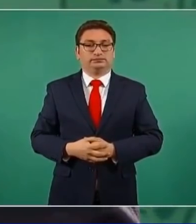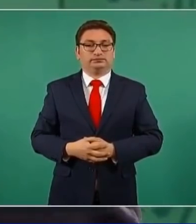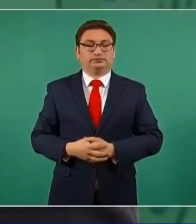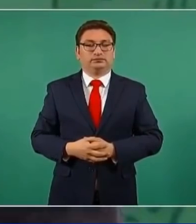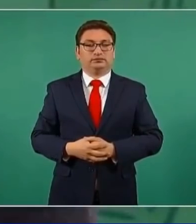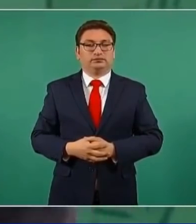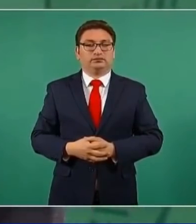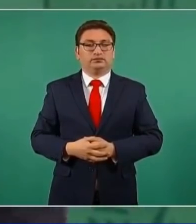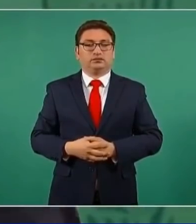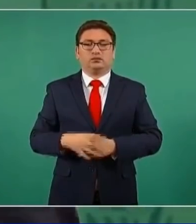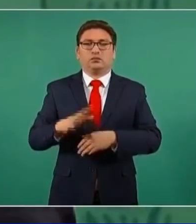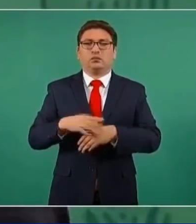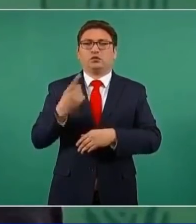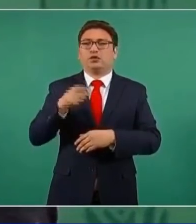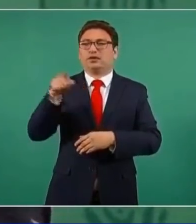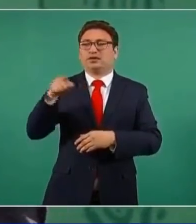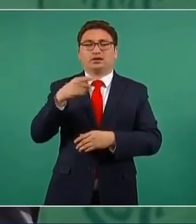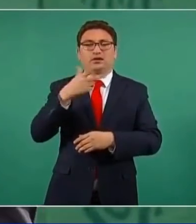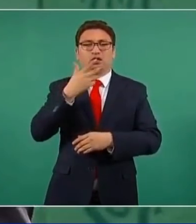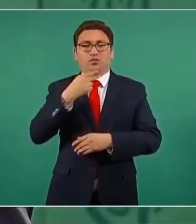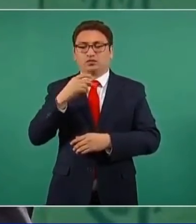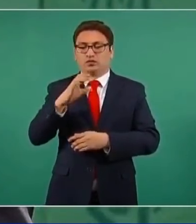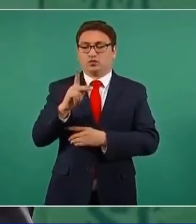por el señor Cuadri,